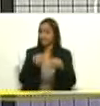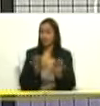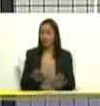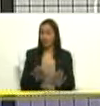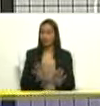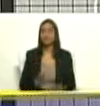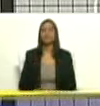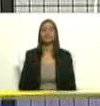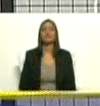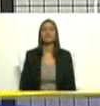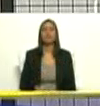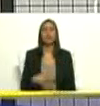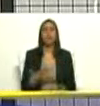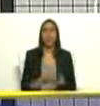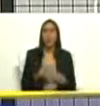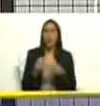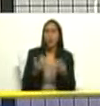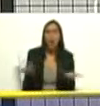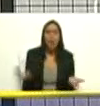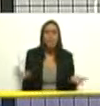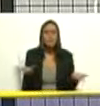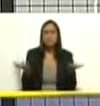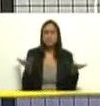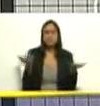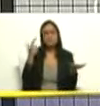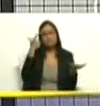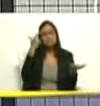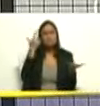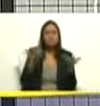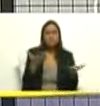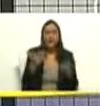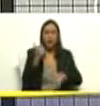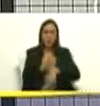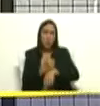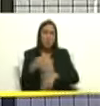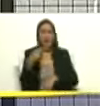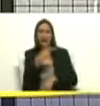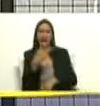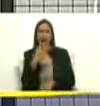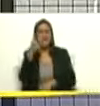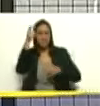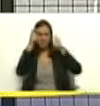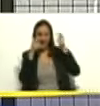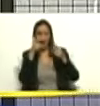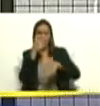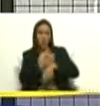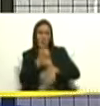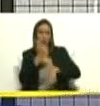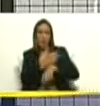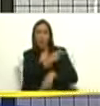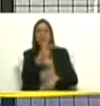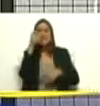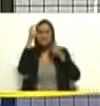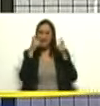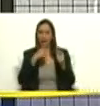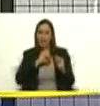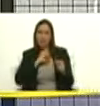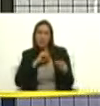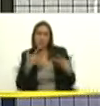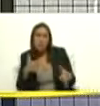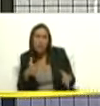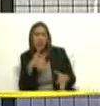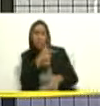que maneje que se pueden que no se pueden que se pueden que fue culpa de Chávez que tiene miedo que Chávez tiene miedo que Chávez tiene